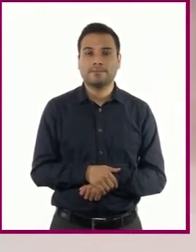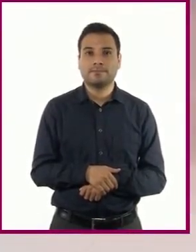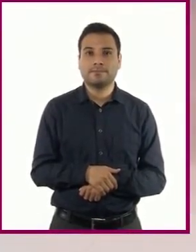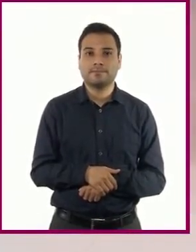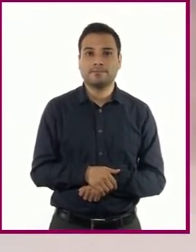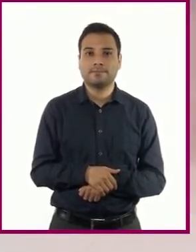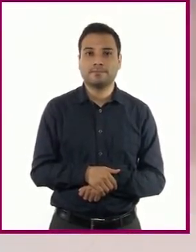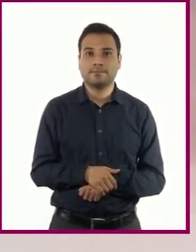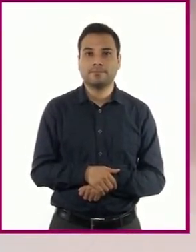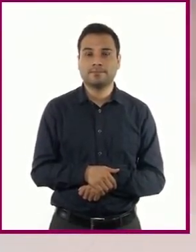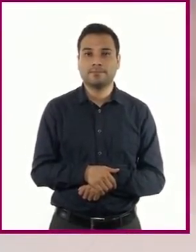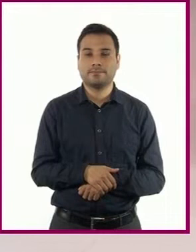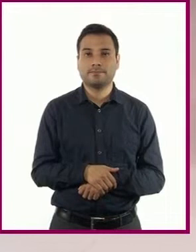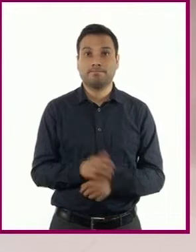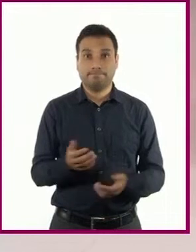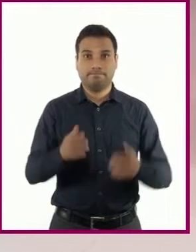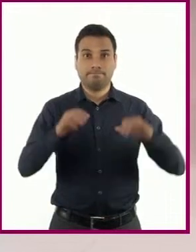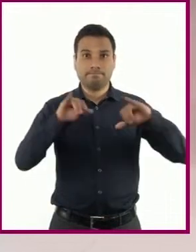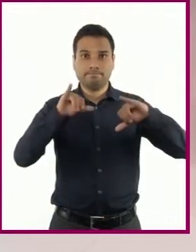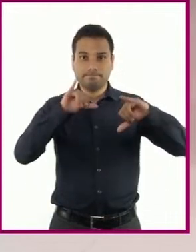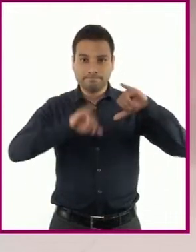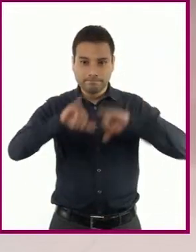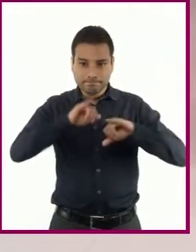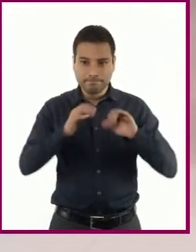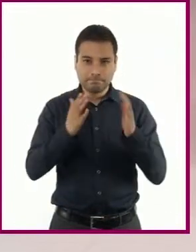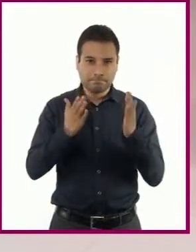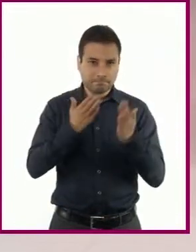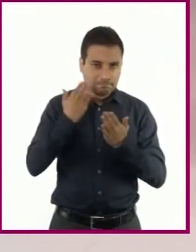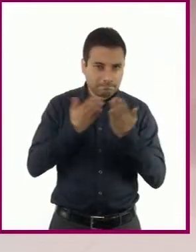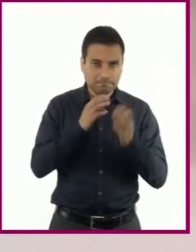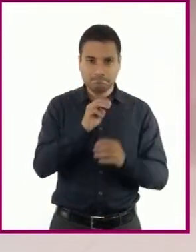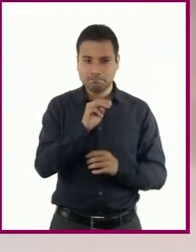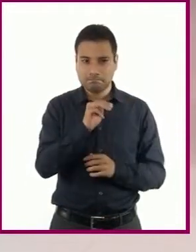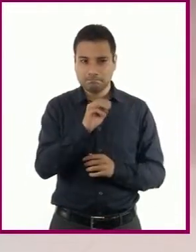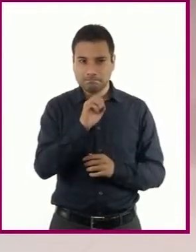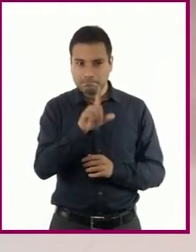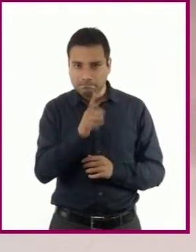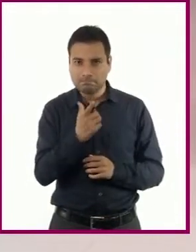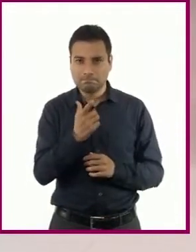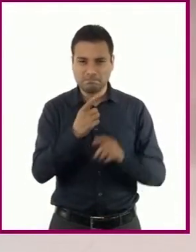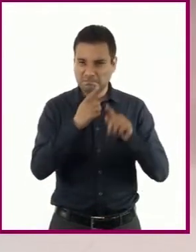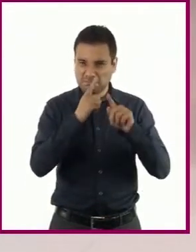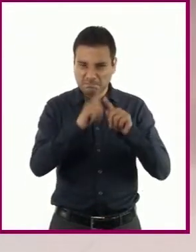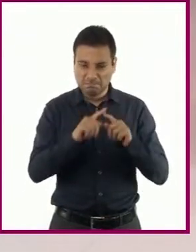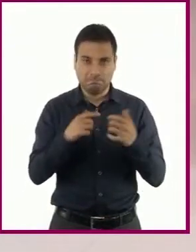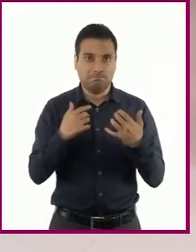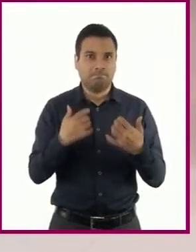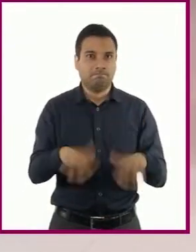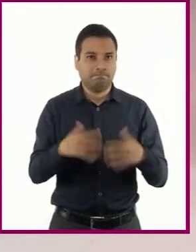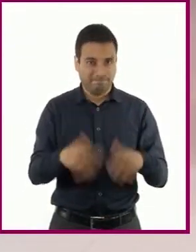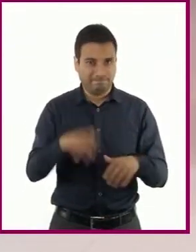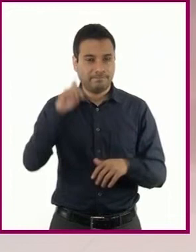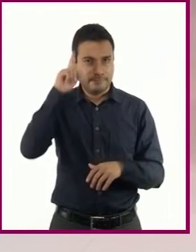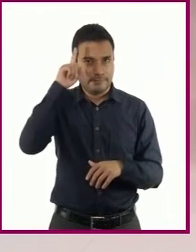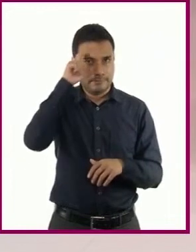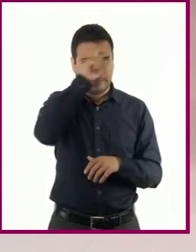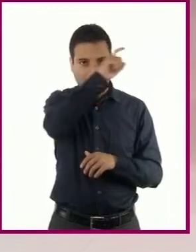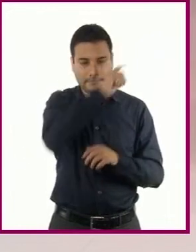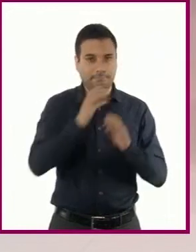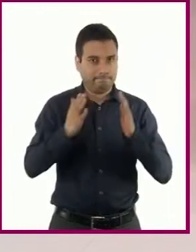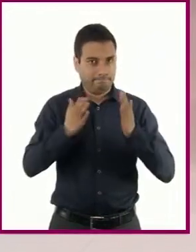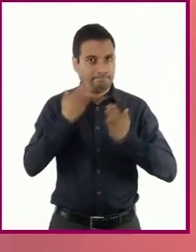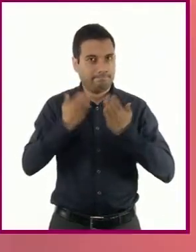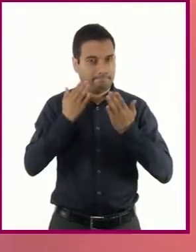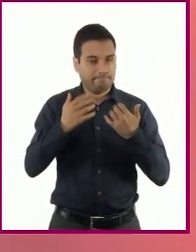El estudio de la química de sustancia y mol en la química representa uno de los mayores retos a vencer entre la enseñanza